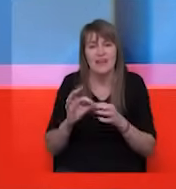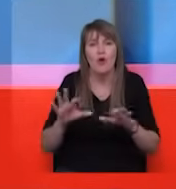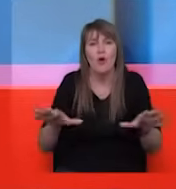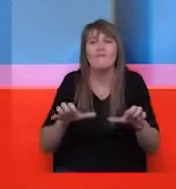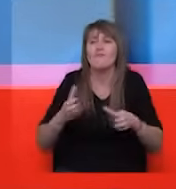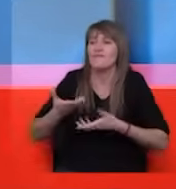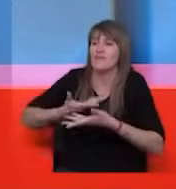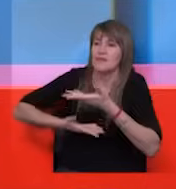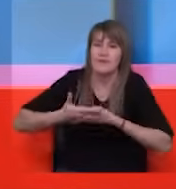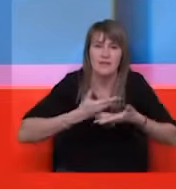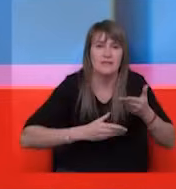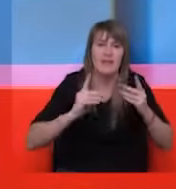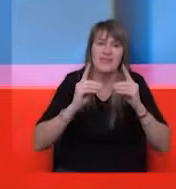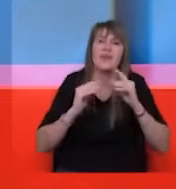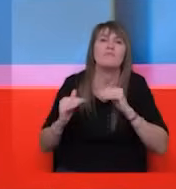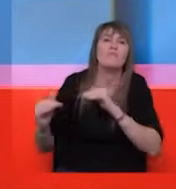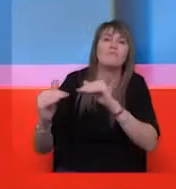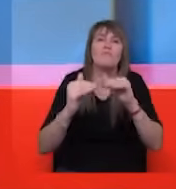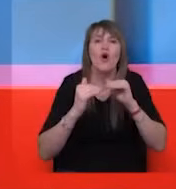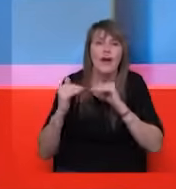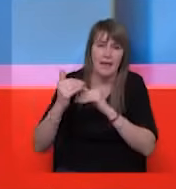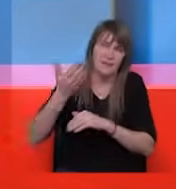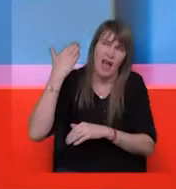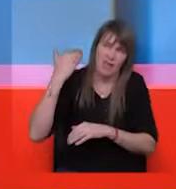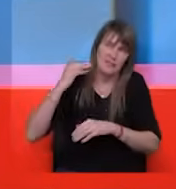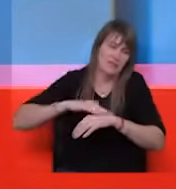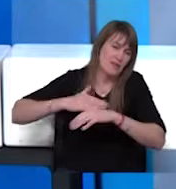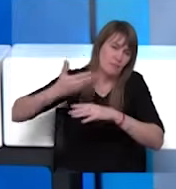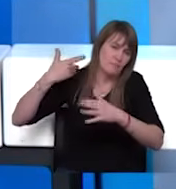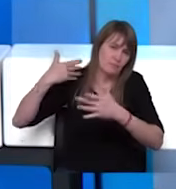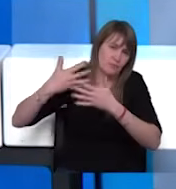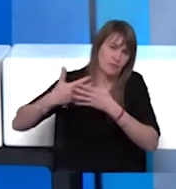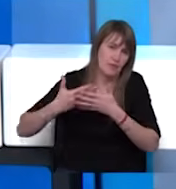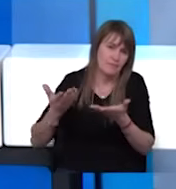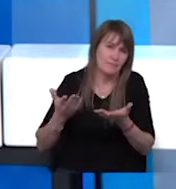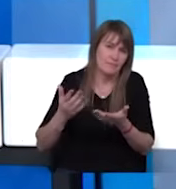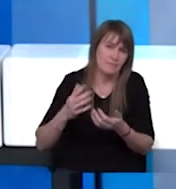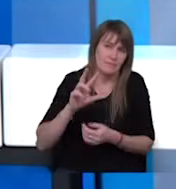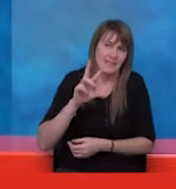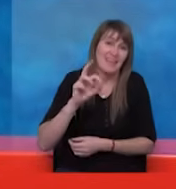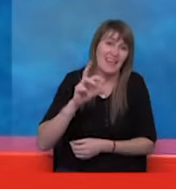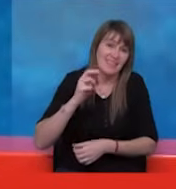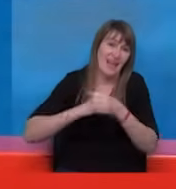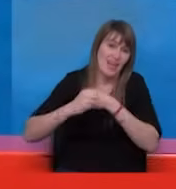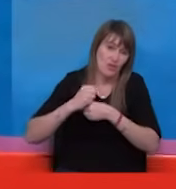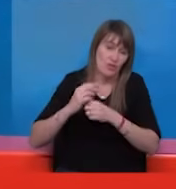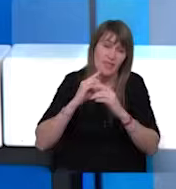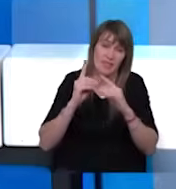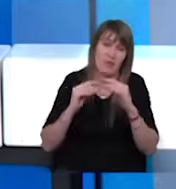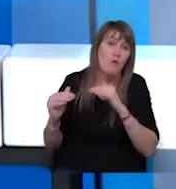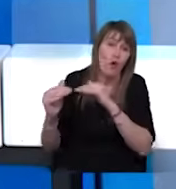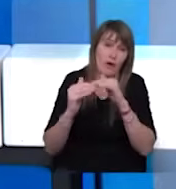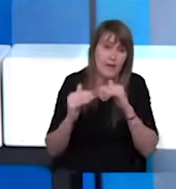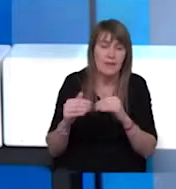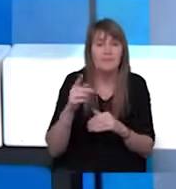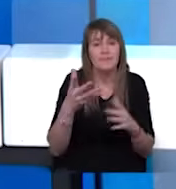convivencia y la democracia que hemos recuperado ya hace ¿no? Sí. 50 años, más, perdón, 30 años. ¿No? Sí. Tengo que hacer una